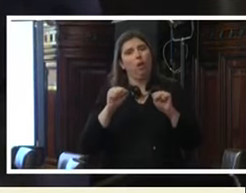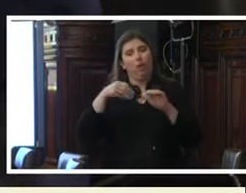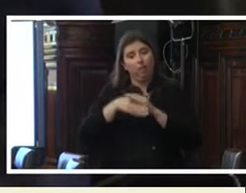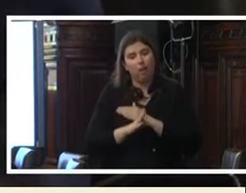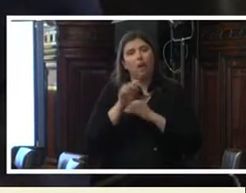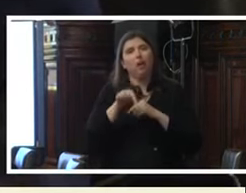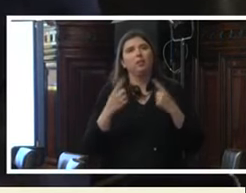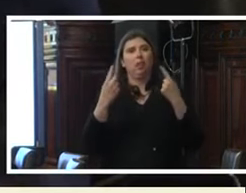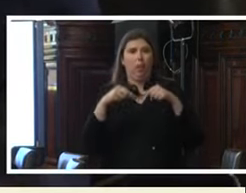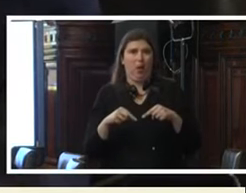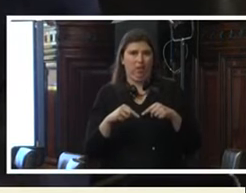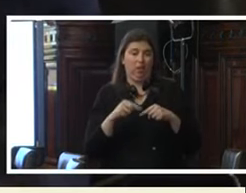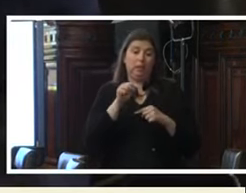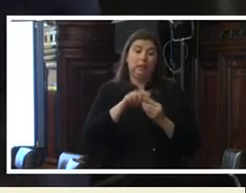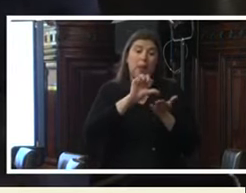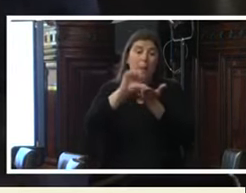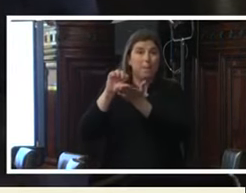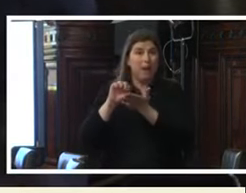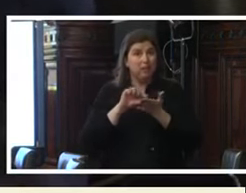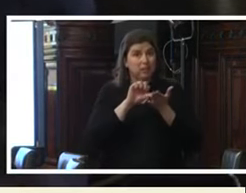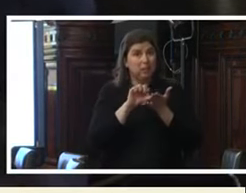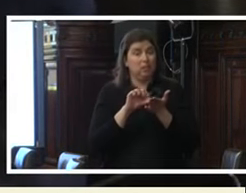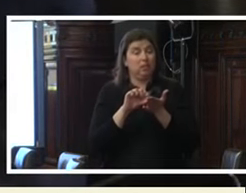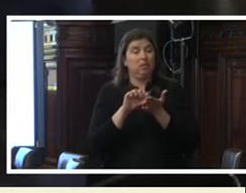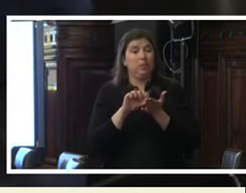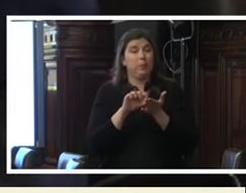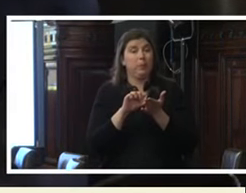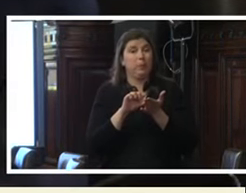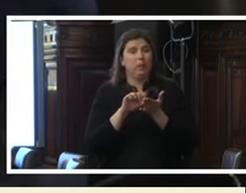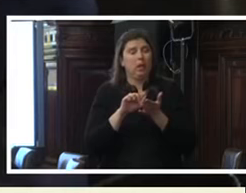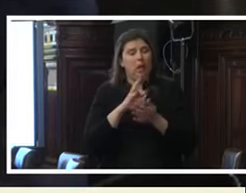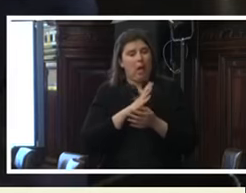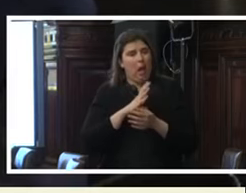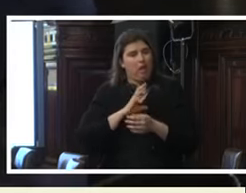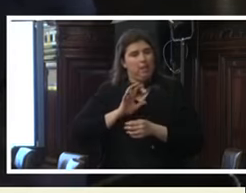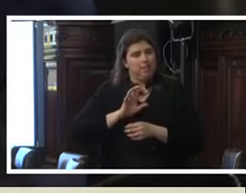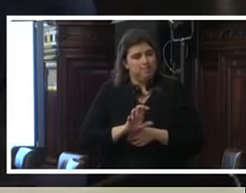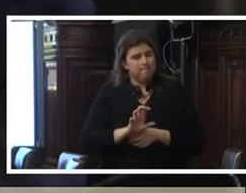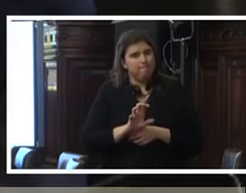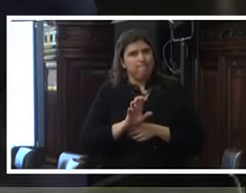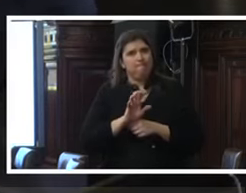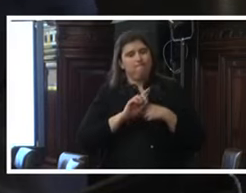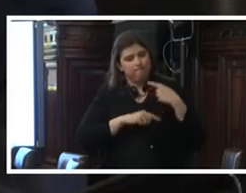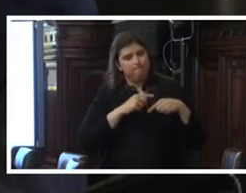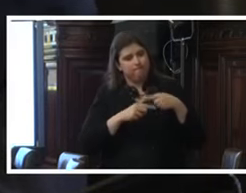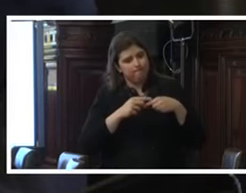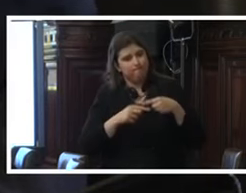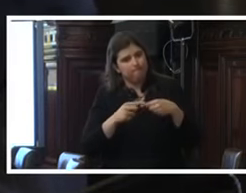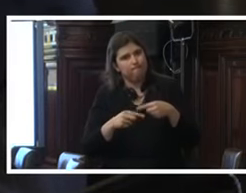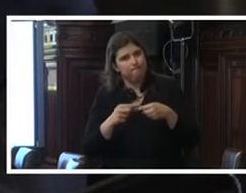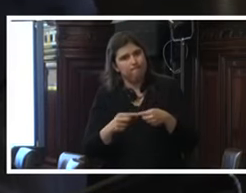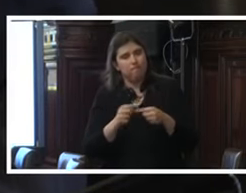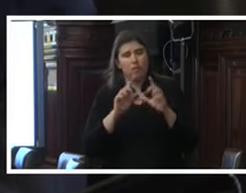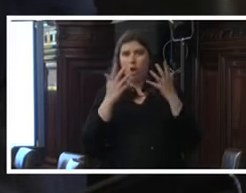aquellos países donde se encuentra a veces una resistencia militante fundamentalista a